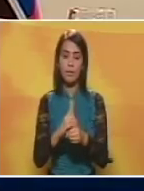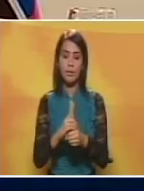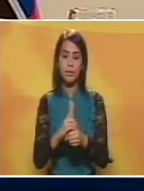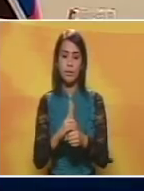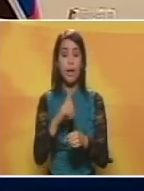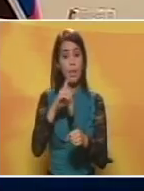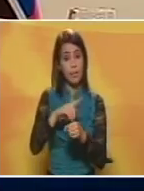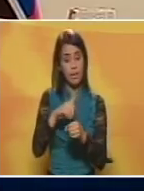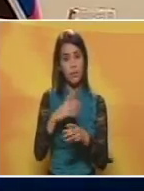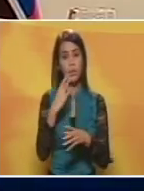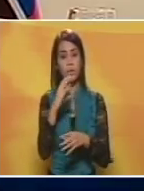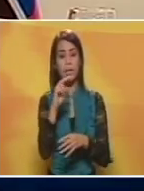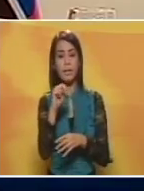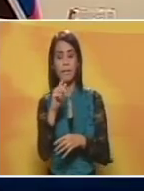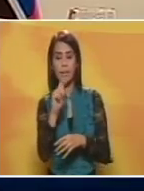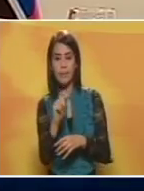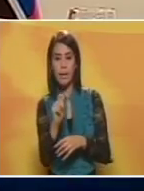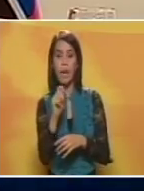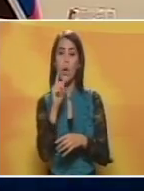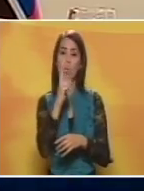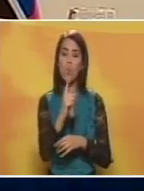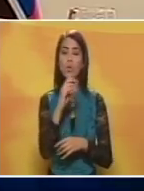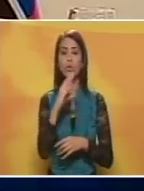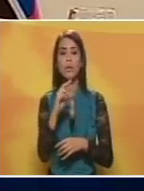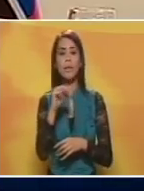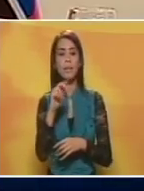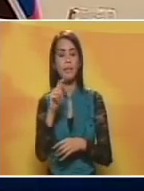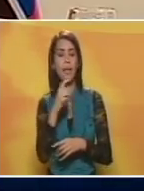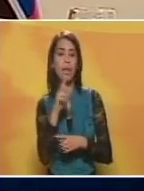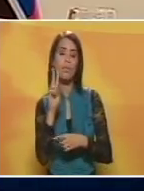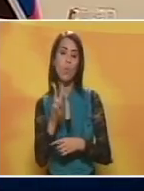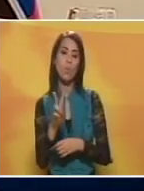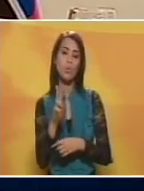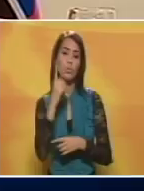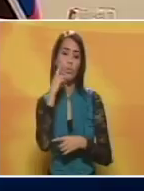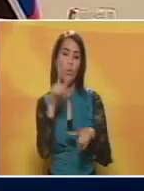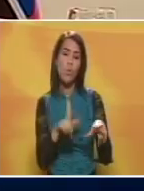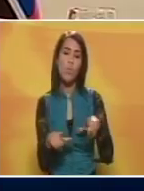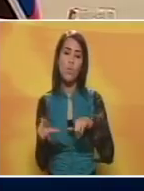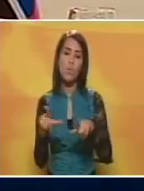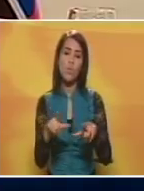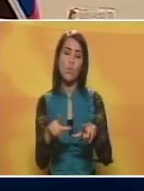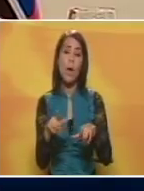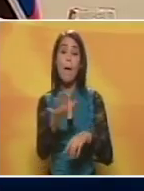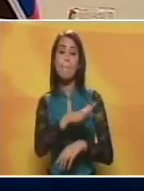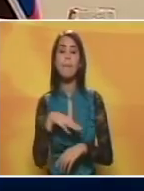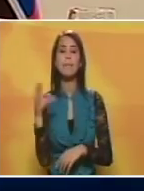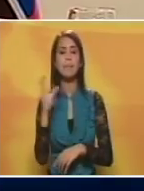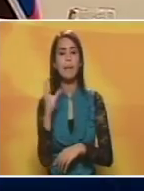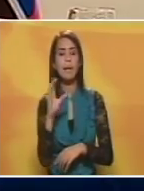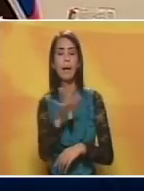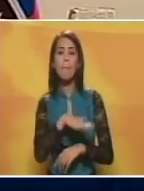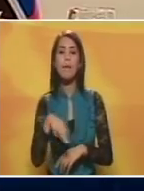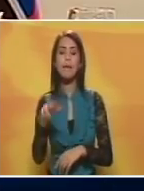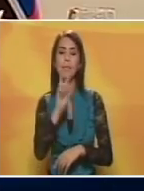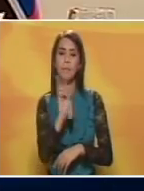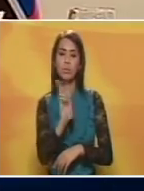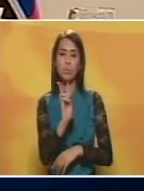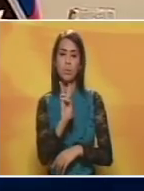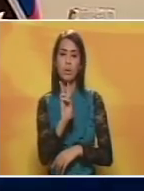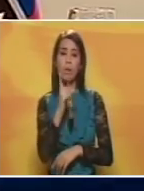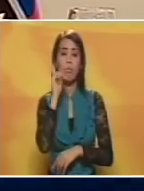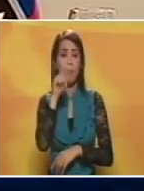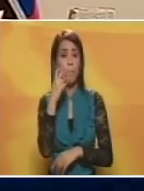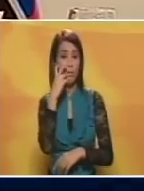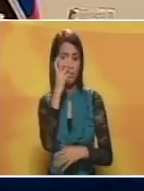el CNT1 y el CNT2, han estado que está en las sedes de Plaza Caracas y en Plaza Venezuela, han